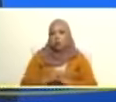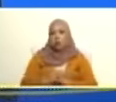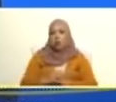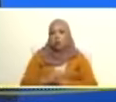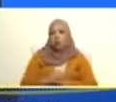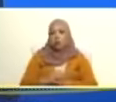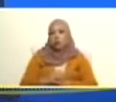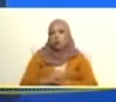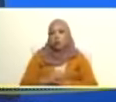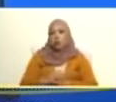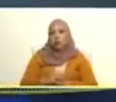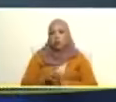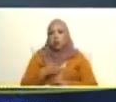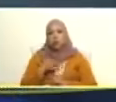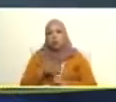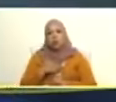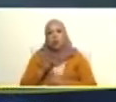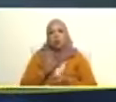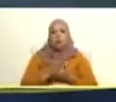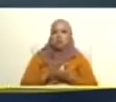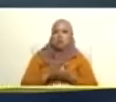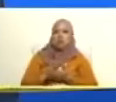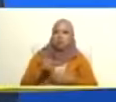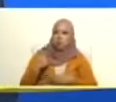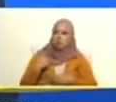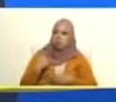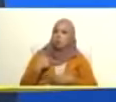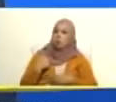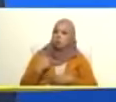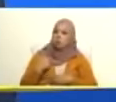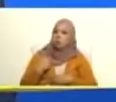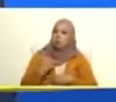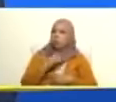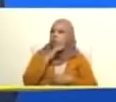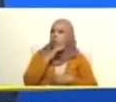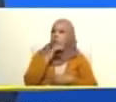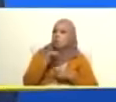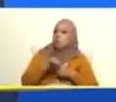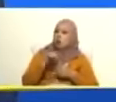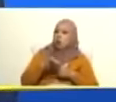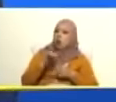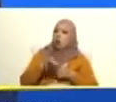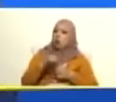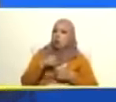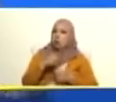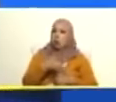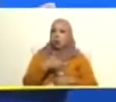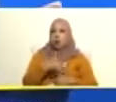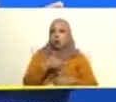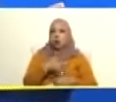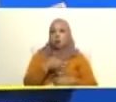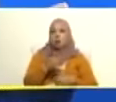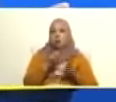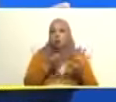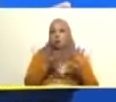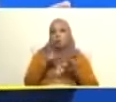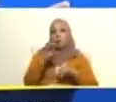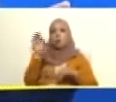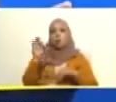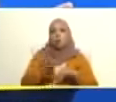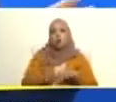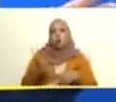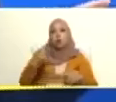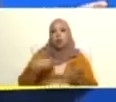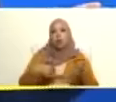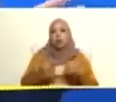Sí, yo me sentía bien, me dijo por allá un señor de Maracaibo, porque el 60% del mercado de